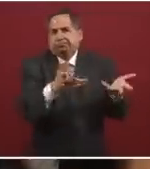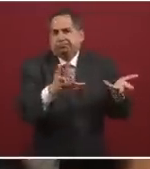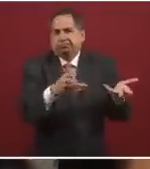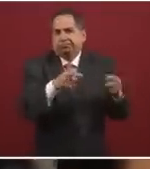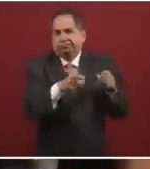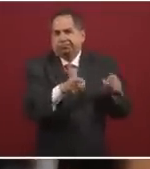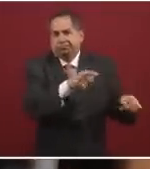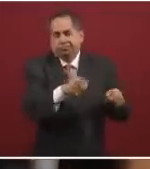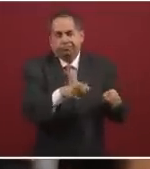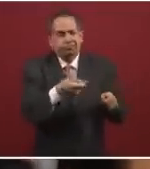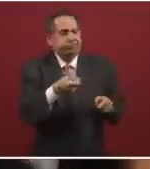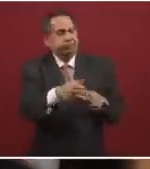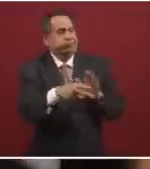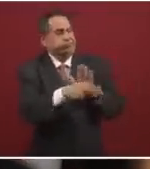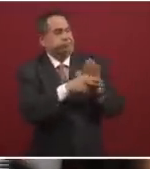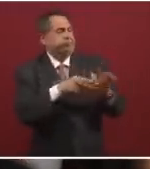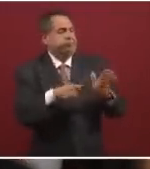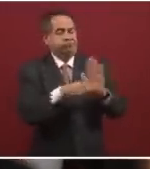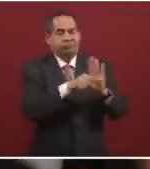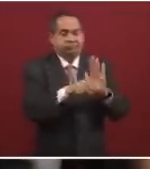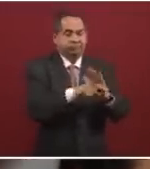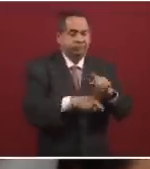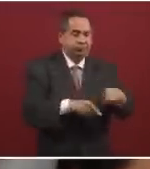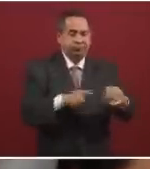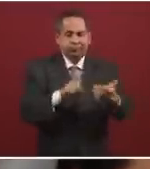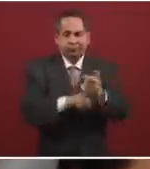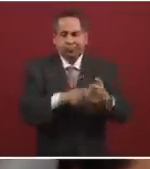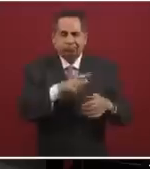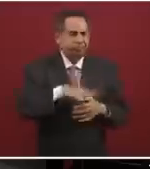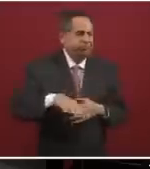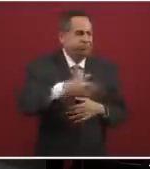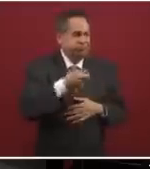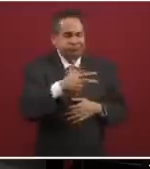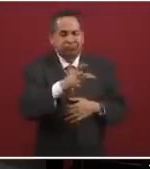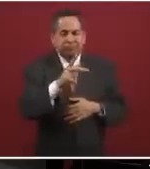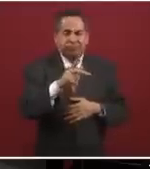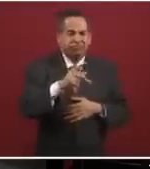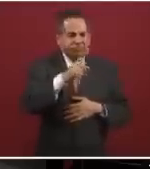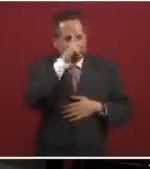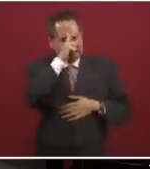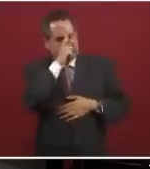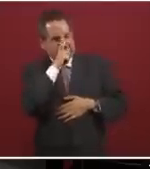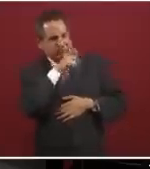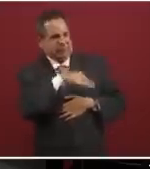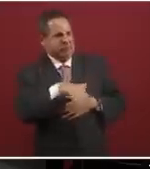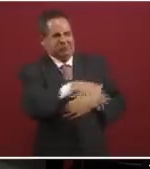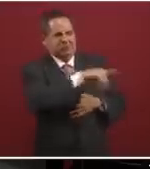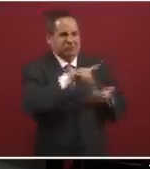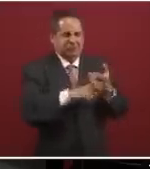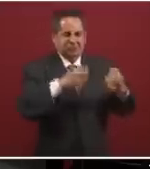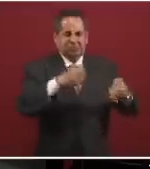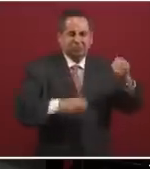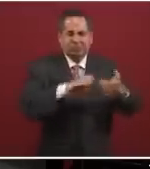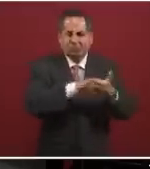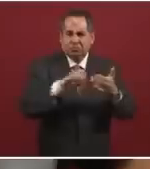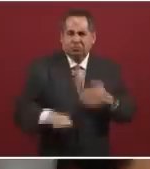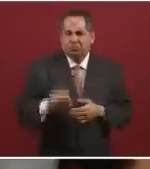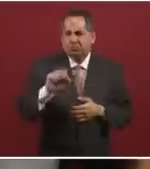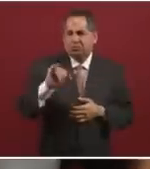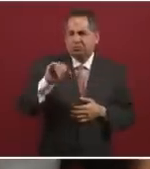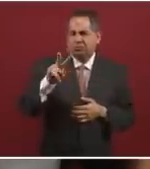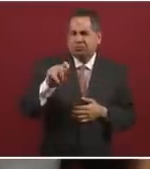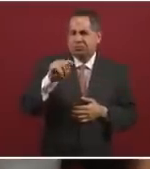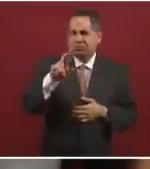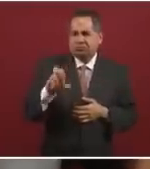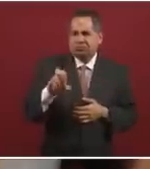la estigmatización, sería el apestódromo del Poder Judicial. Quiero señalar a Silvestre Constantino Mendoza